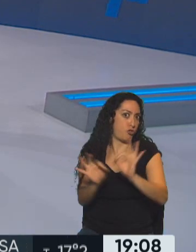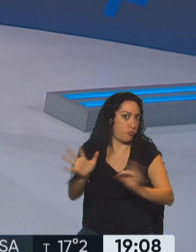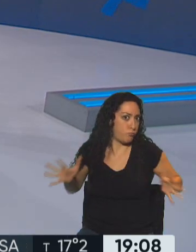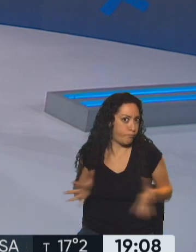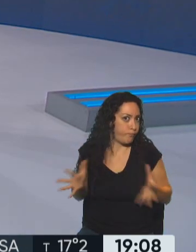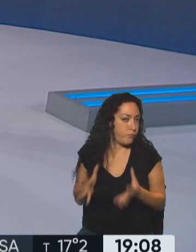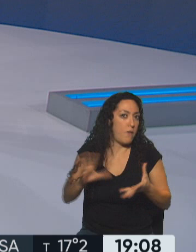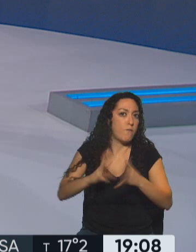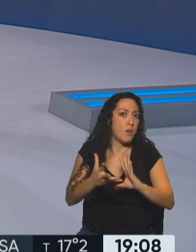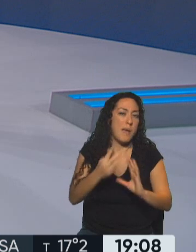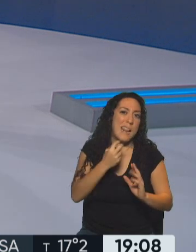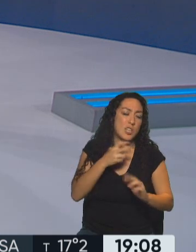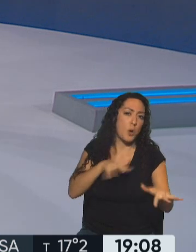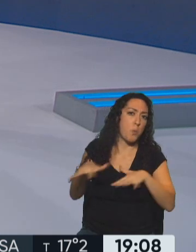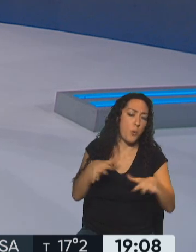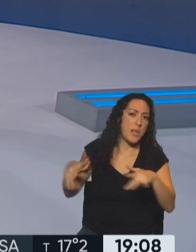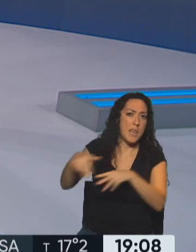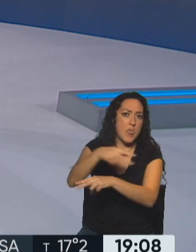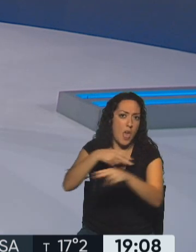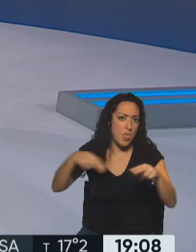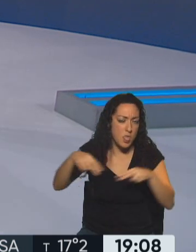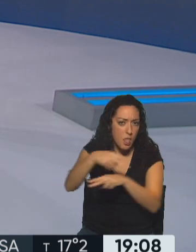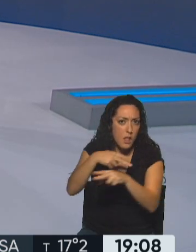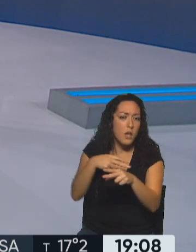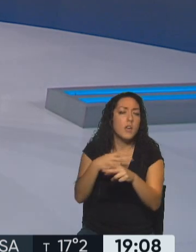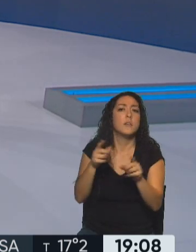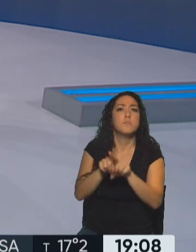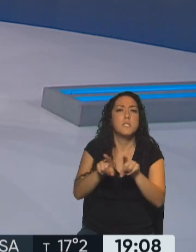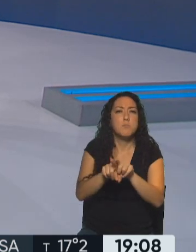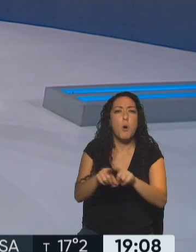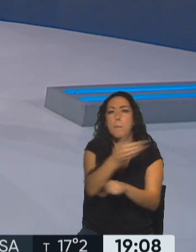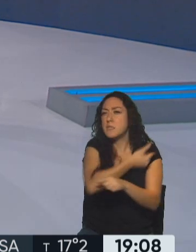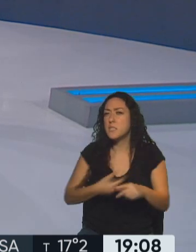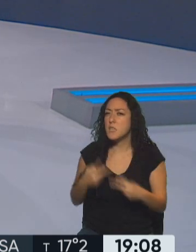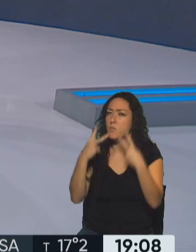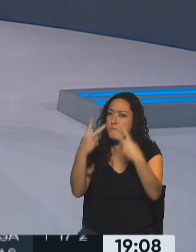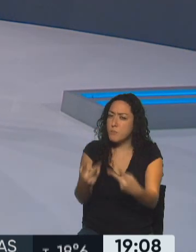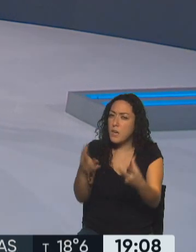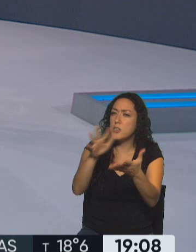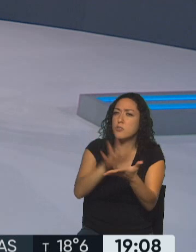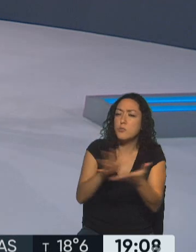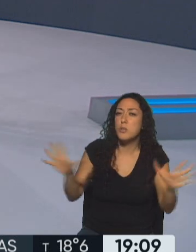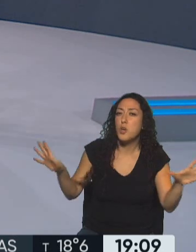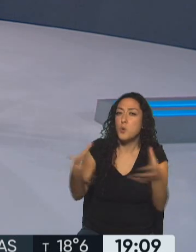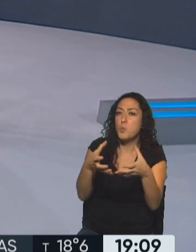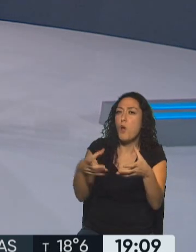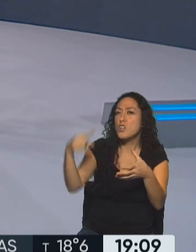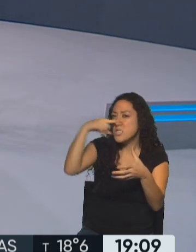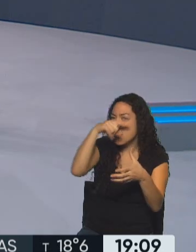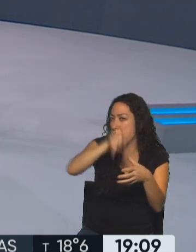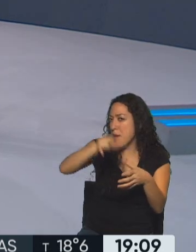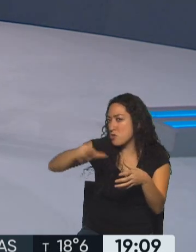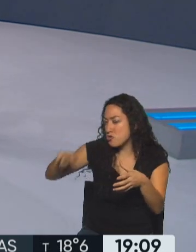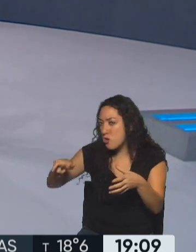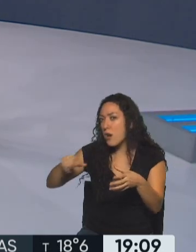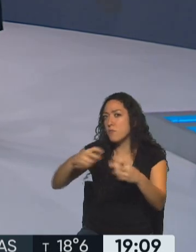de electromovilidad, y recordaba que el viaje que hizo el presidente al Grupo de los Siete, donde sí, sentó